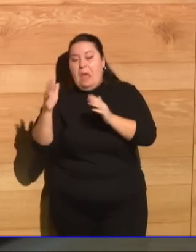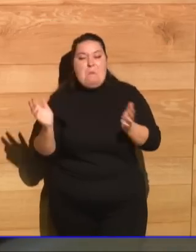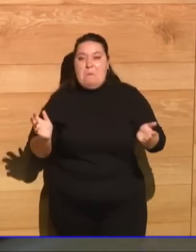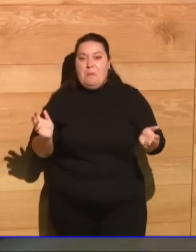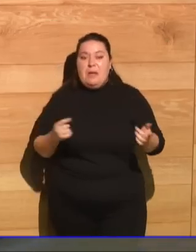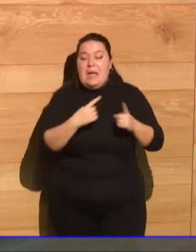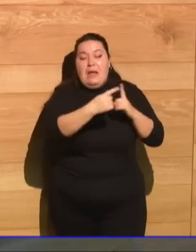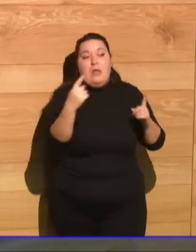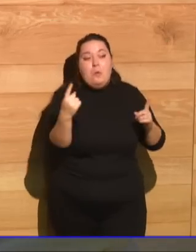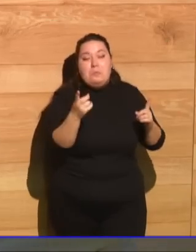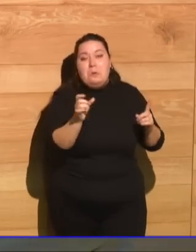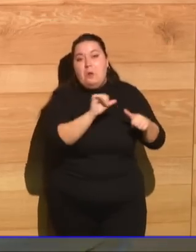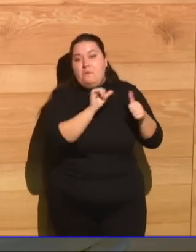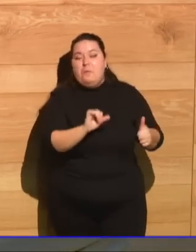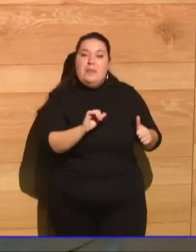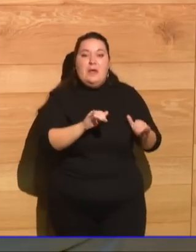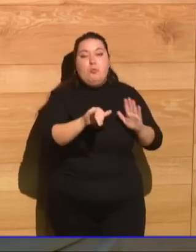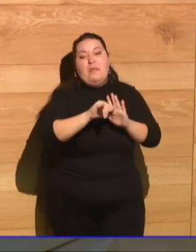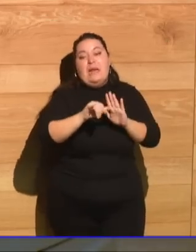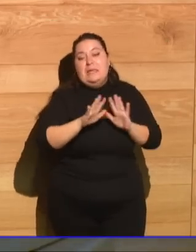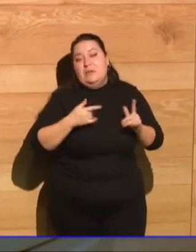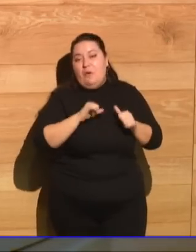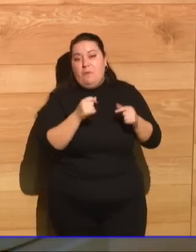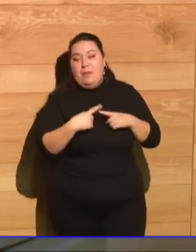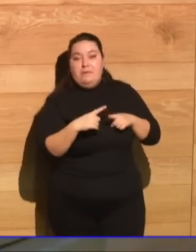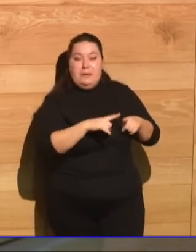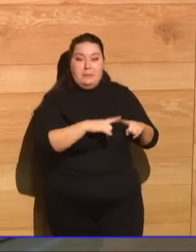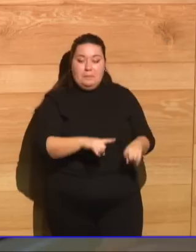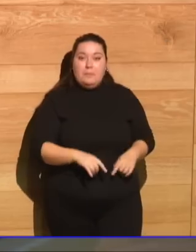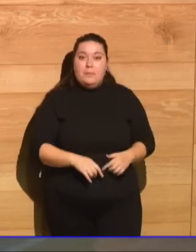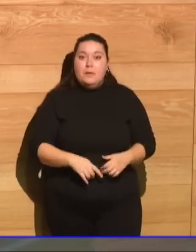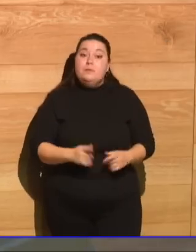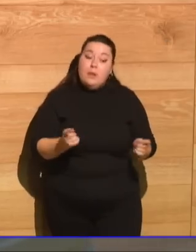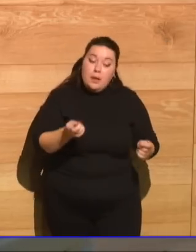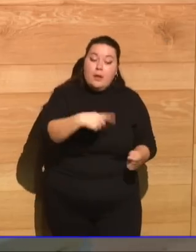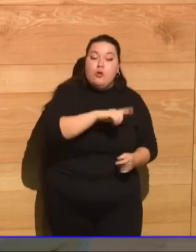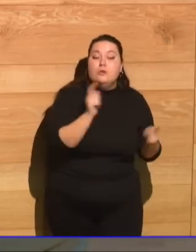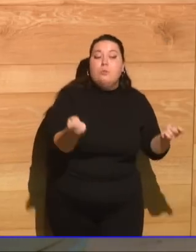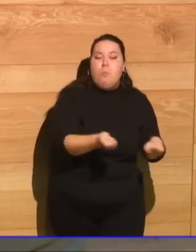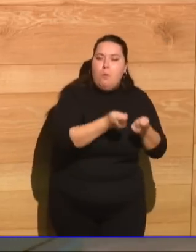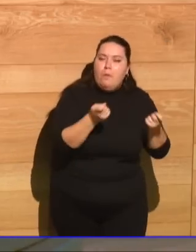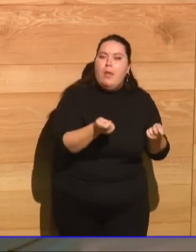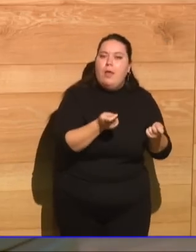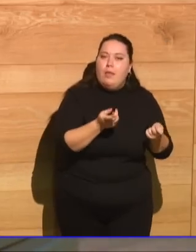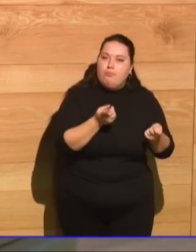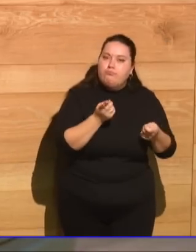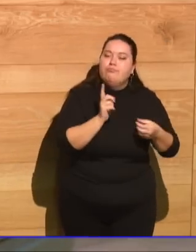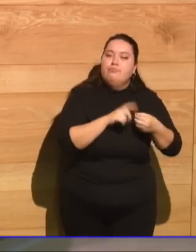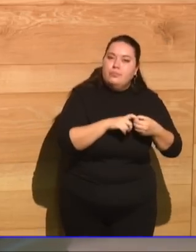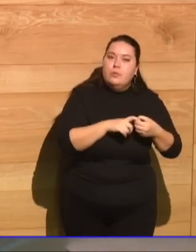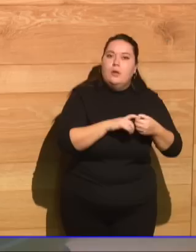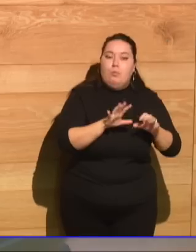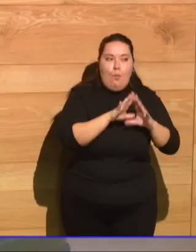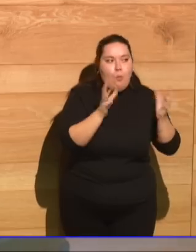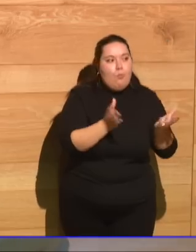su forma de aproximarse. Pero no simplemente vienen de la publicidad, sino que son grandísimos directores de publicidad que revolucionan el mundo de la